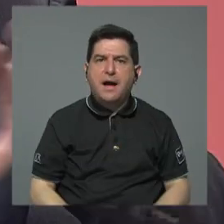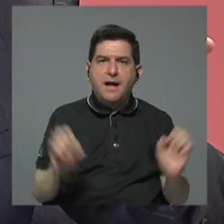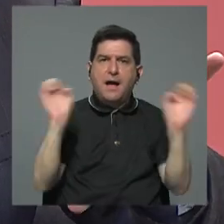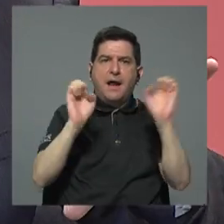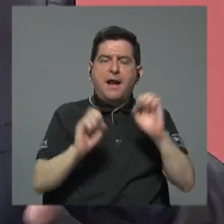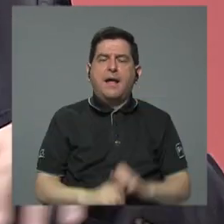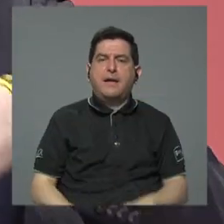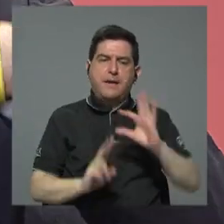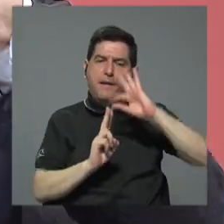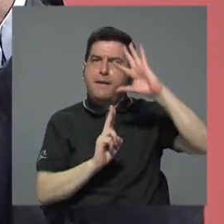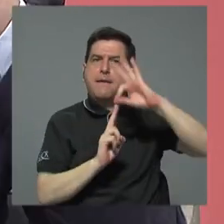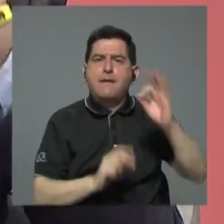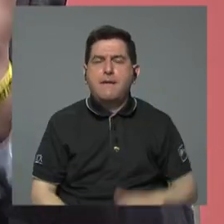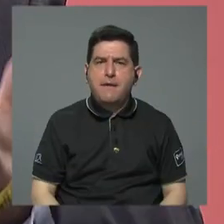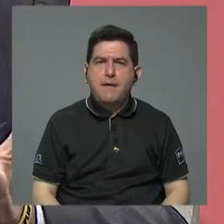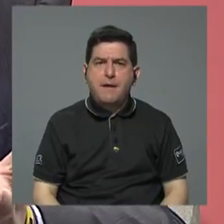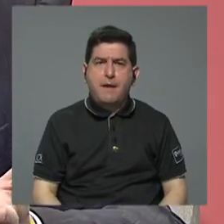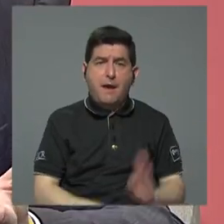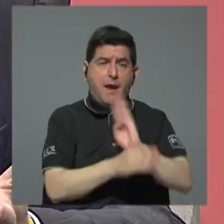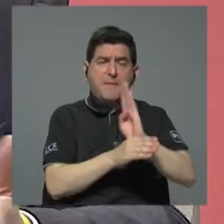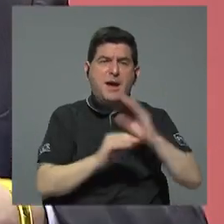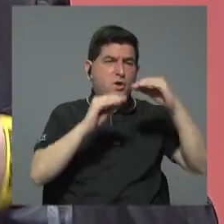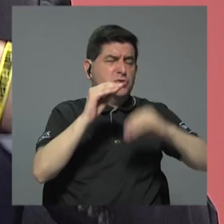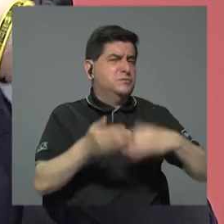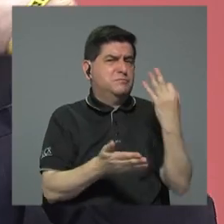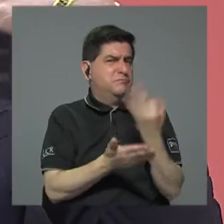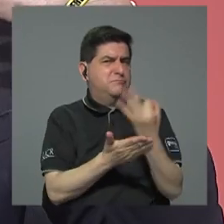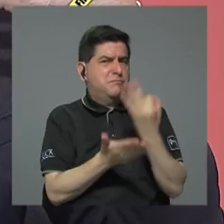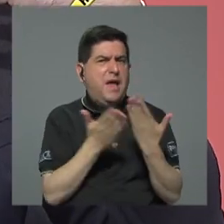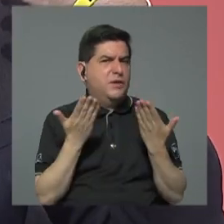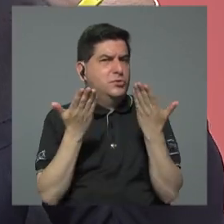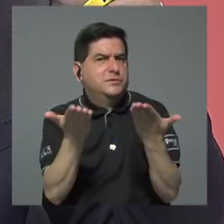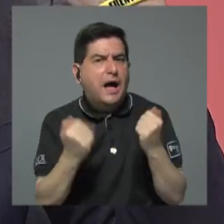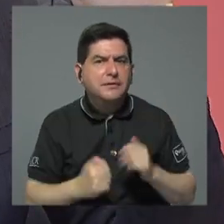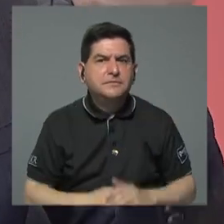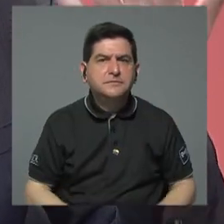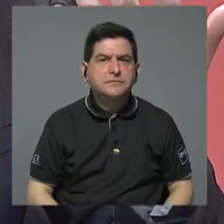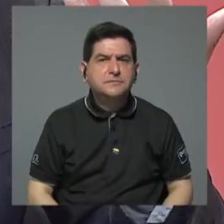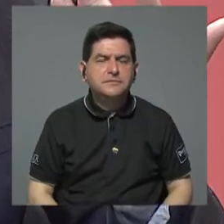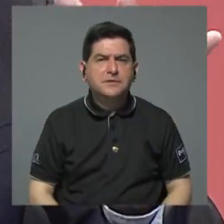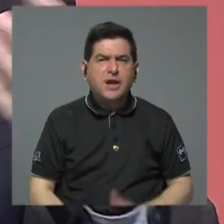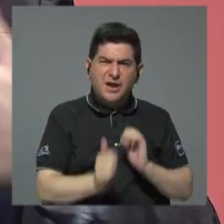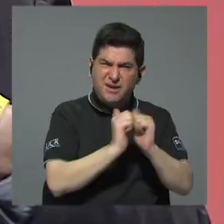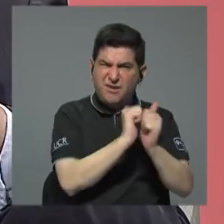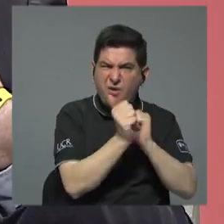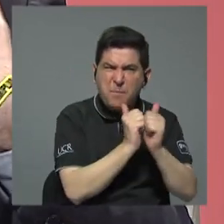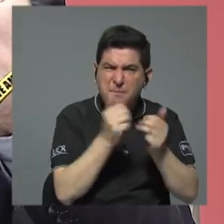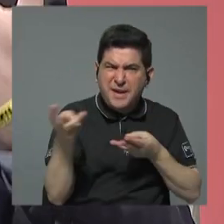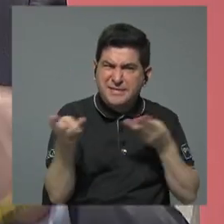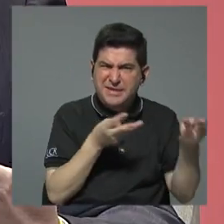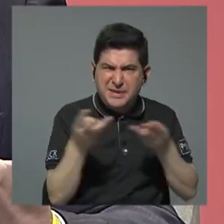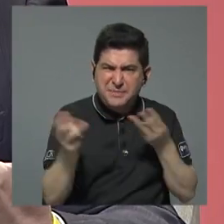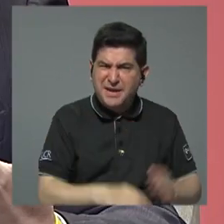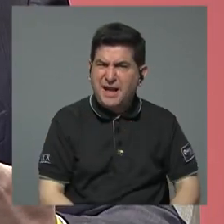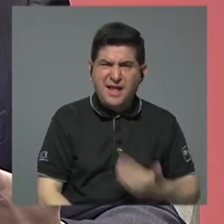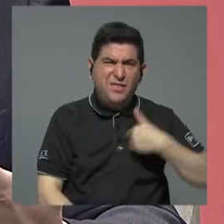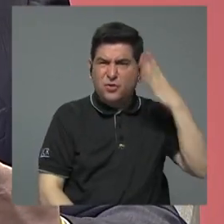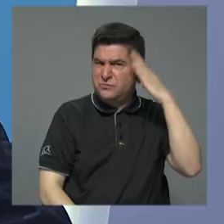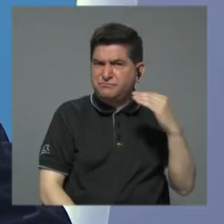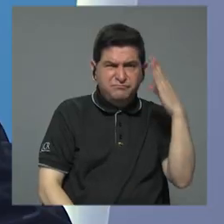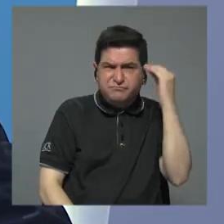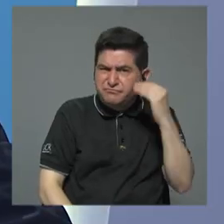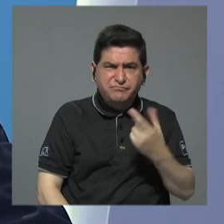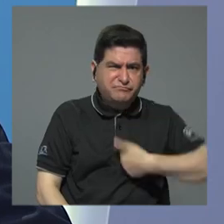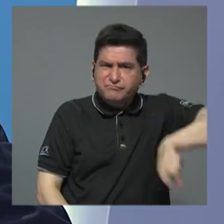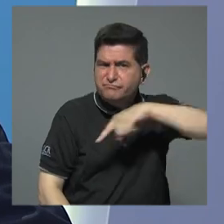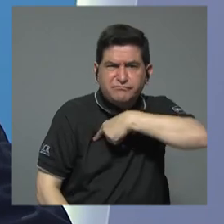energías alternativas, cada vez los bancos financian menos esto, sería entrar a competir en un mercado en el que no tenemos experiencia,